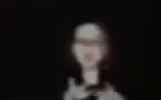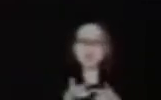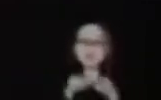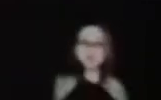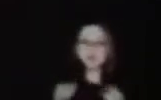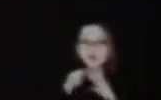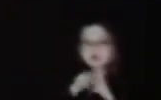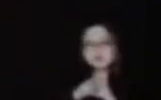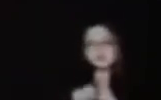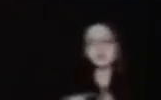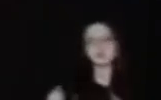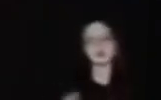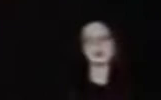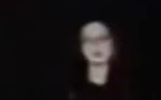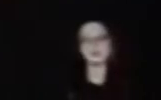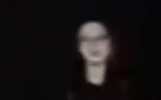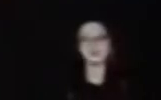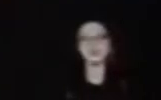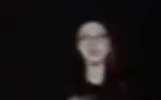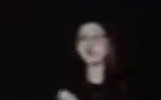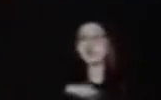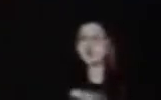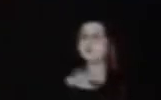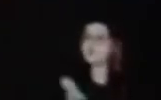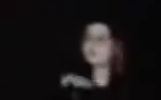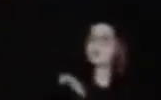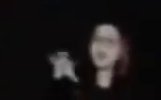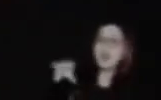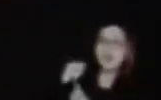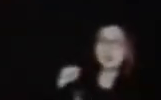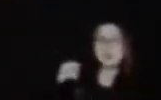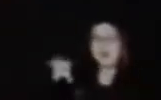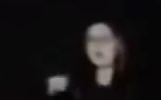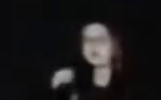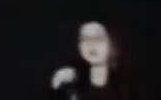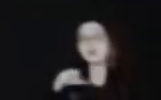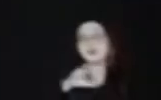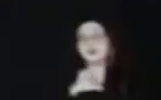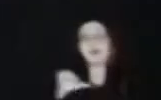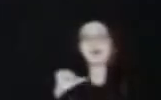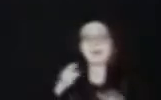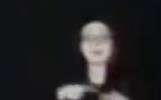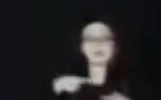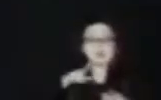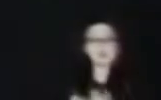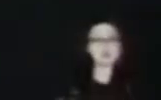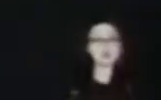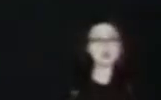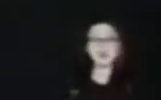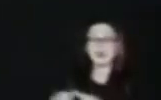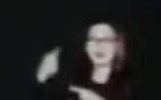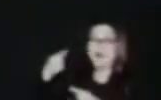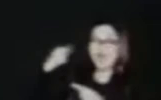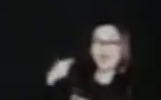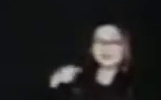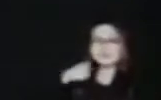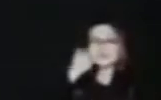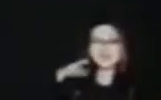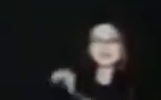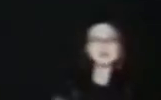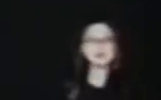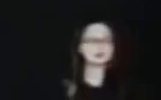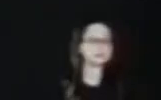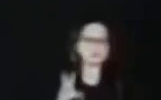palabras, que no haya persecución a los funcionarios del pasado y que